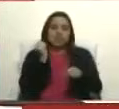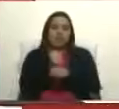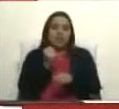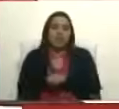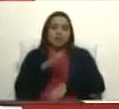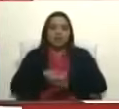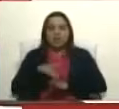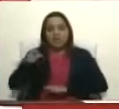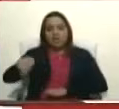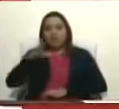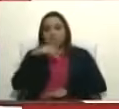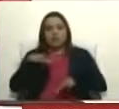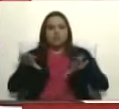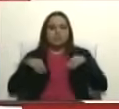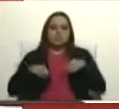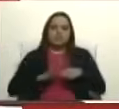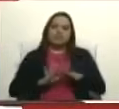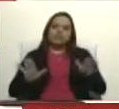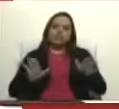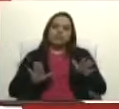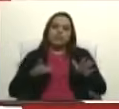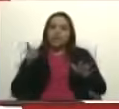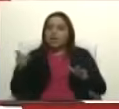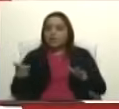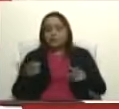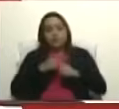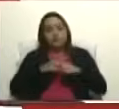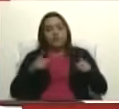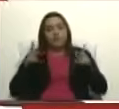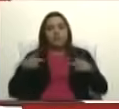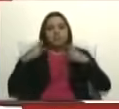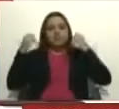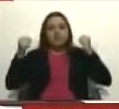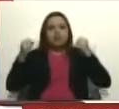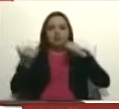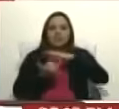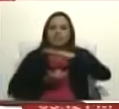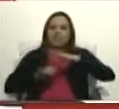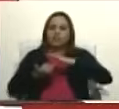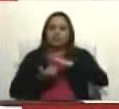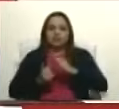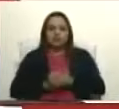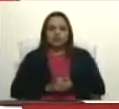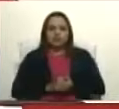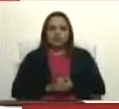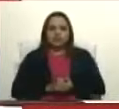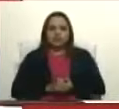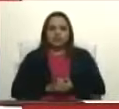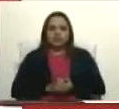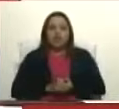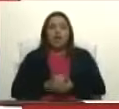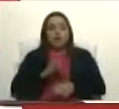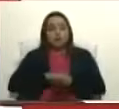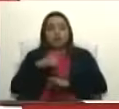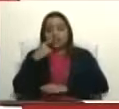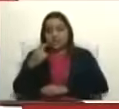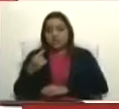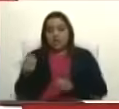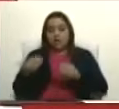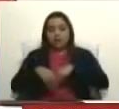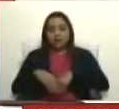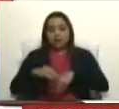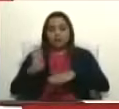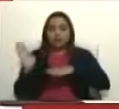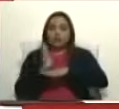no la reconocían. Eso es otra gran victoria para las instituciones, porque eso es lo que dice el Acuerdo de Barbados,